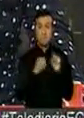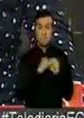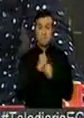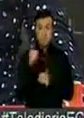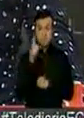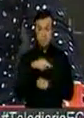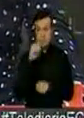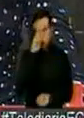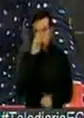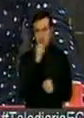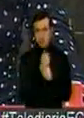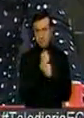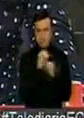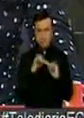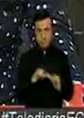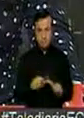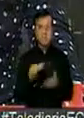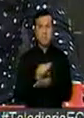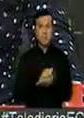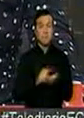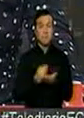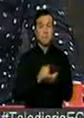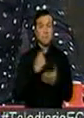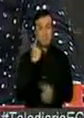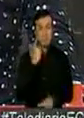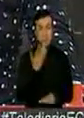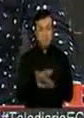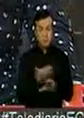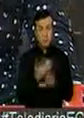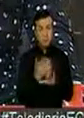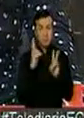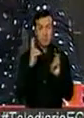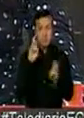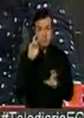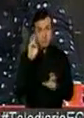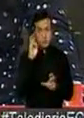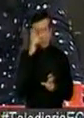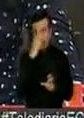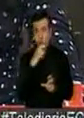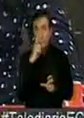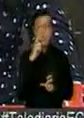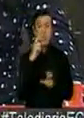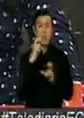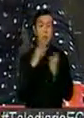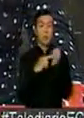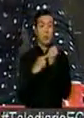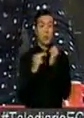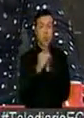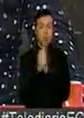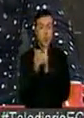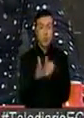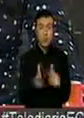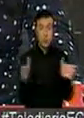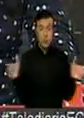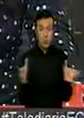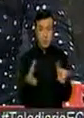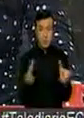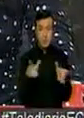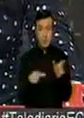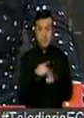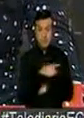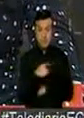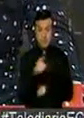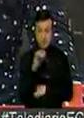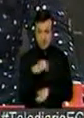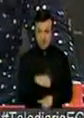un empleo directo. En Azuay se ofertan instrucciones en temas de hotelería y talento humano y a través de convenios con el sector empresarial se consiguen plazas